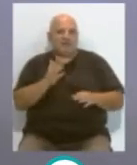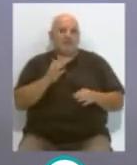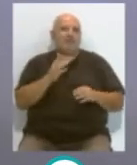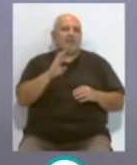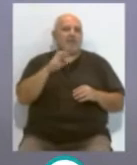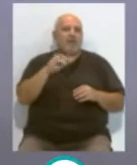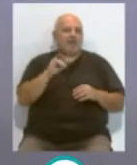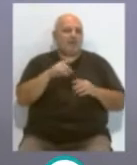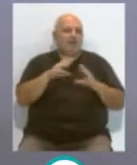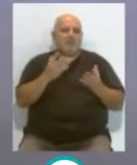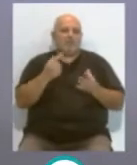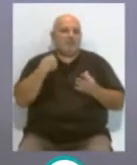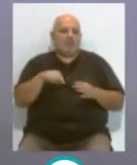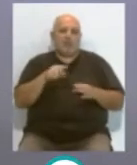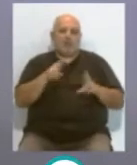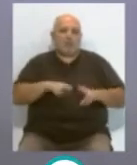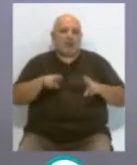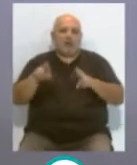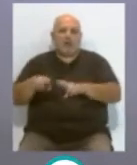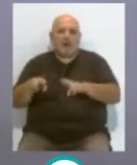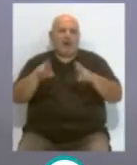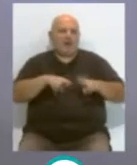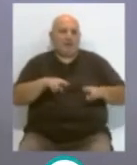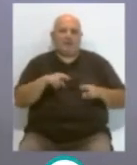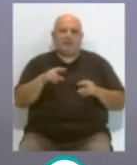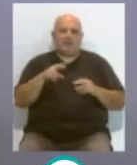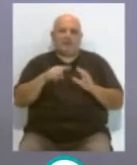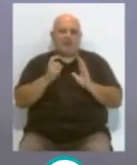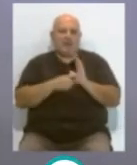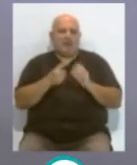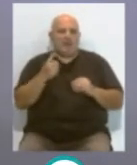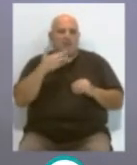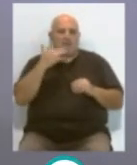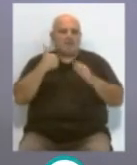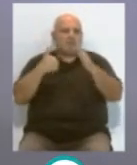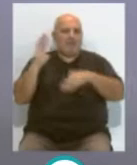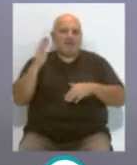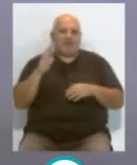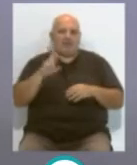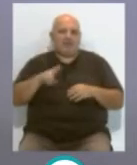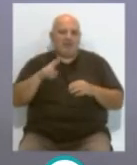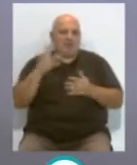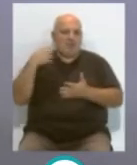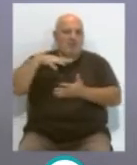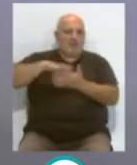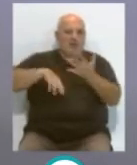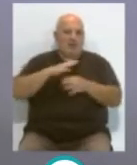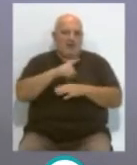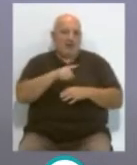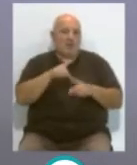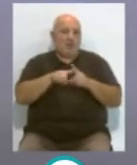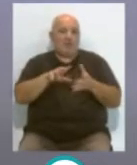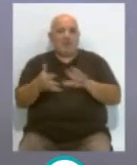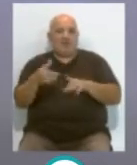diferente, Pedri se perdió un balón y venía a recuperar, y recuperó no sé si fue el que más balones recuperó en el FC Barcelona, lo